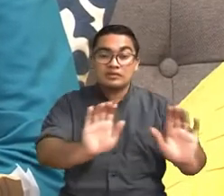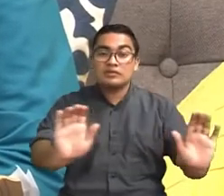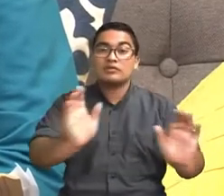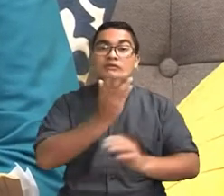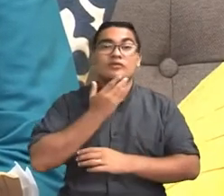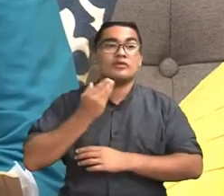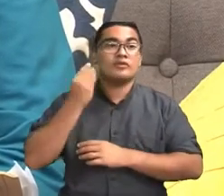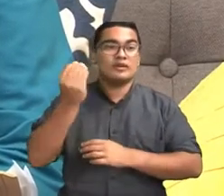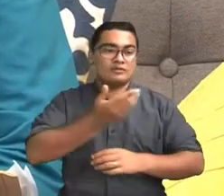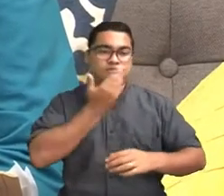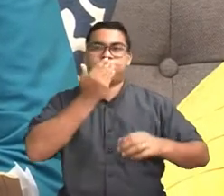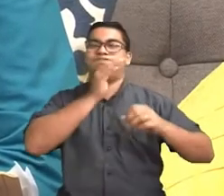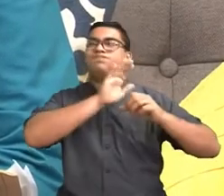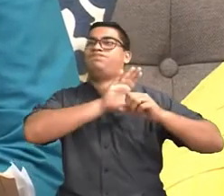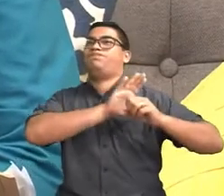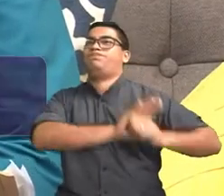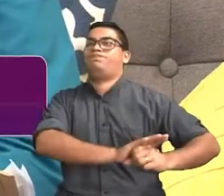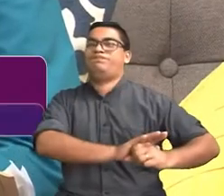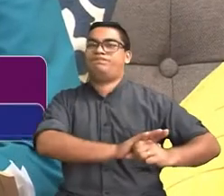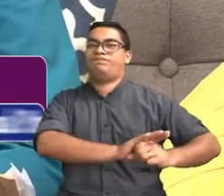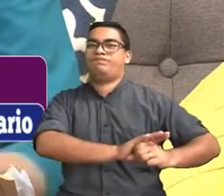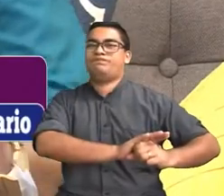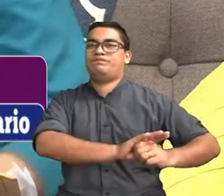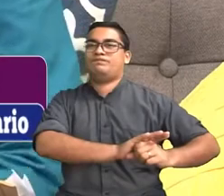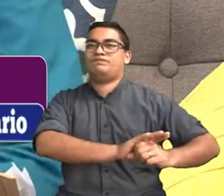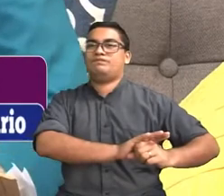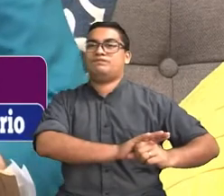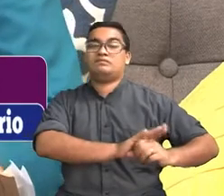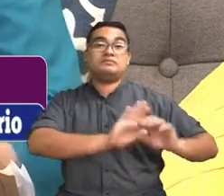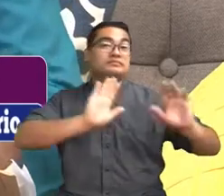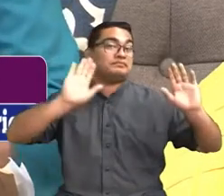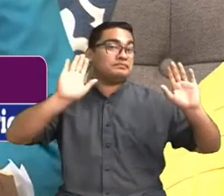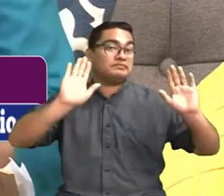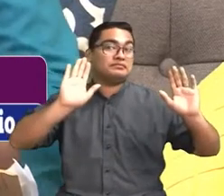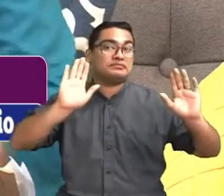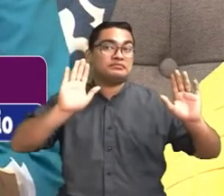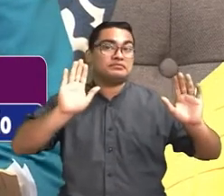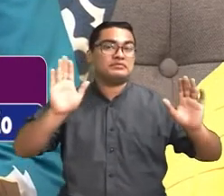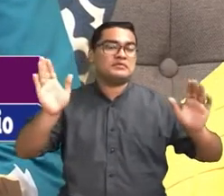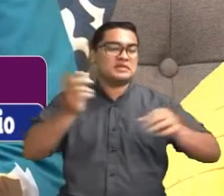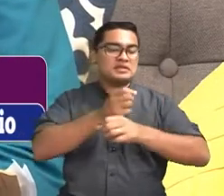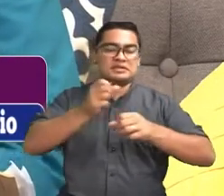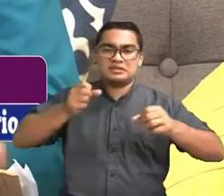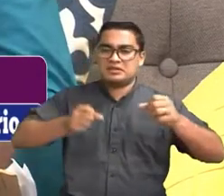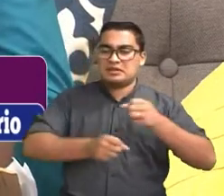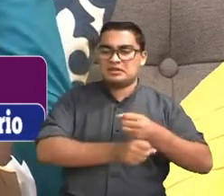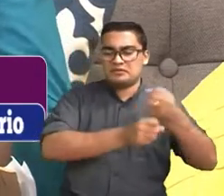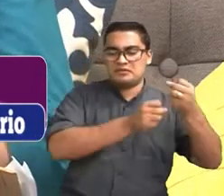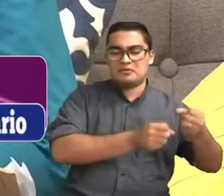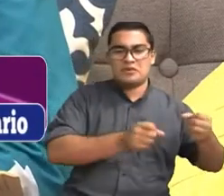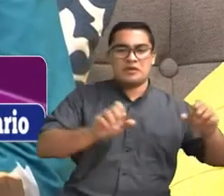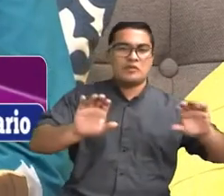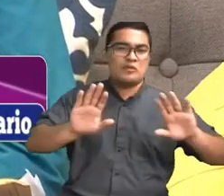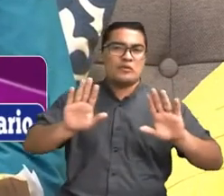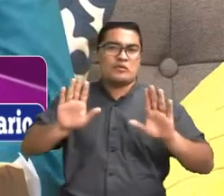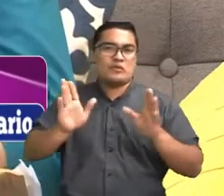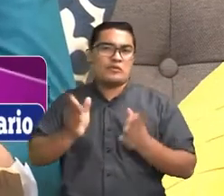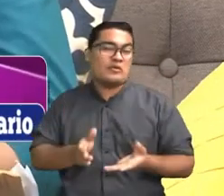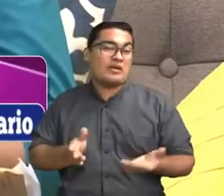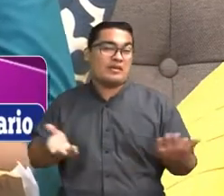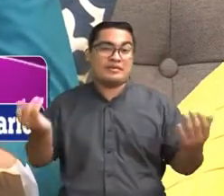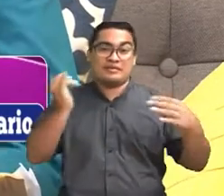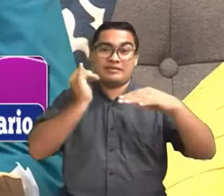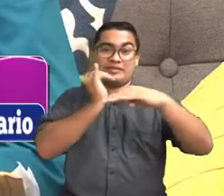ser discriminado por distintas razones de raza, de sexo, decíamos, de credos